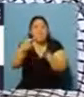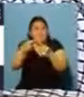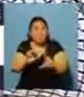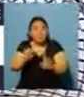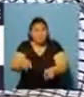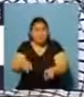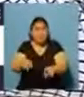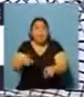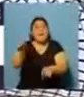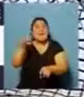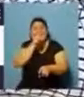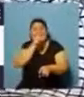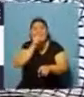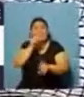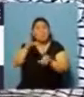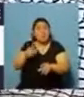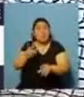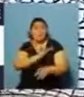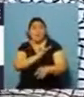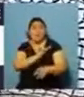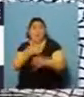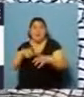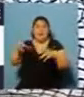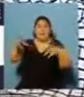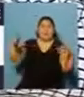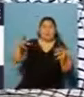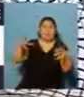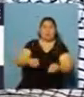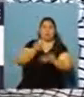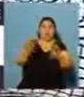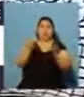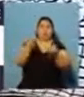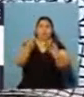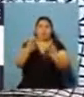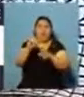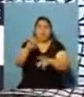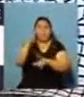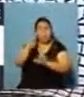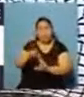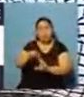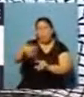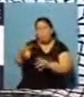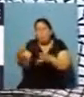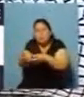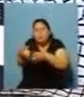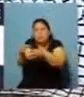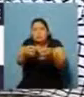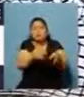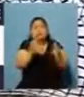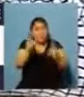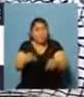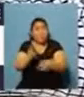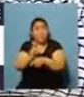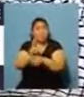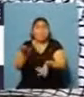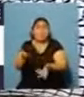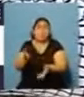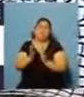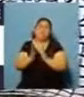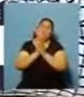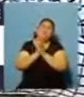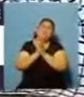el de Calilegua y el de Fraile, para ocuparse de esos otros focos que podrían también convertirse en incendios grandes. Por lo cual, lo que pedimos a la sociedad es